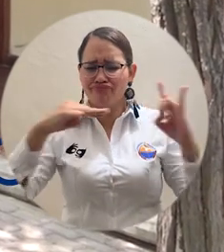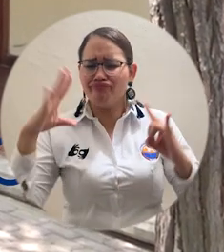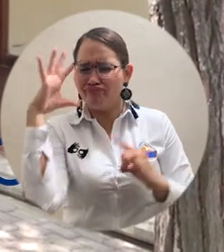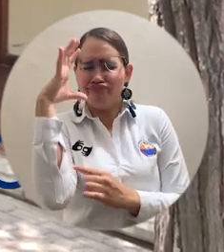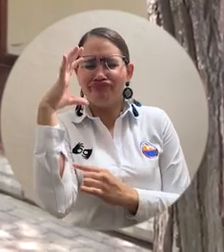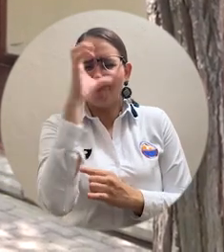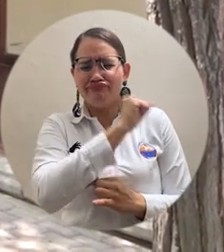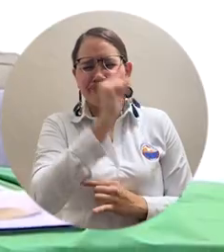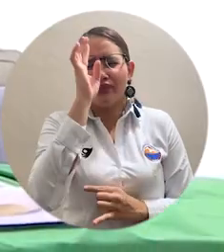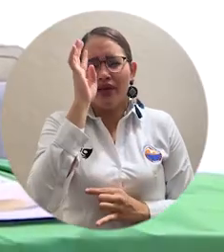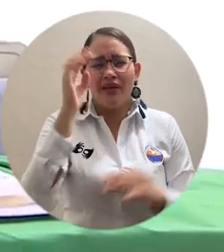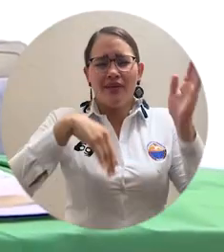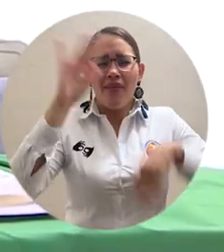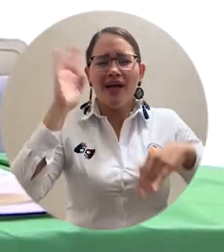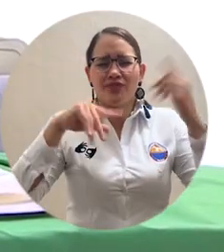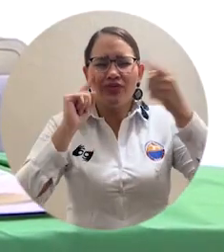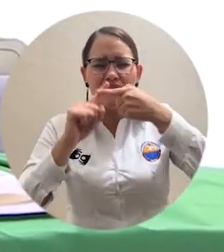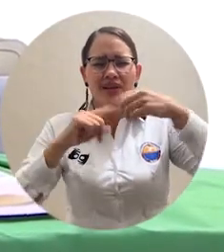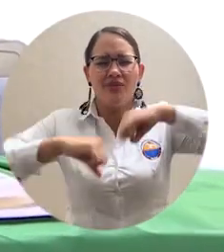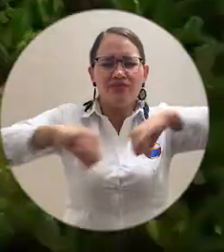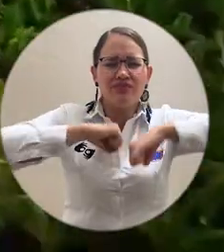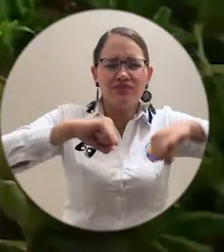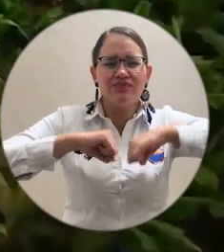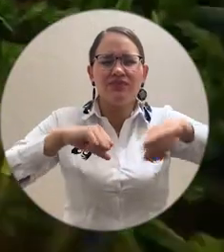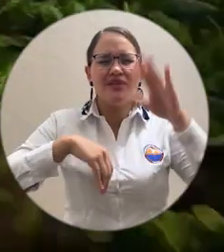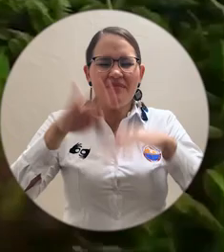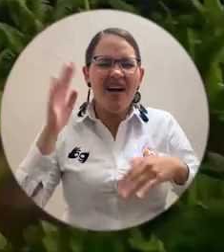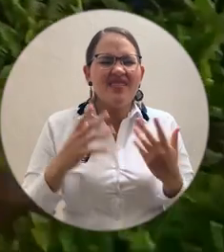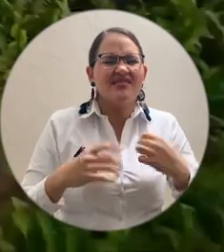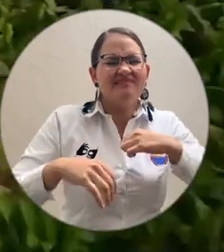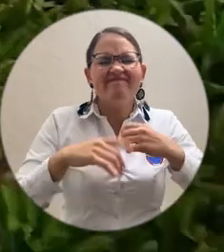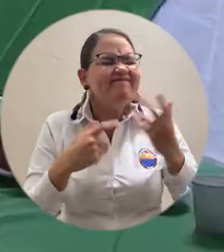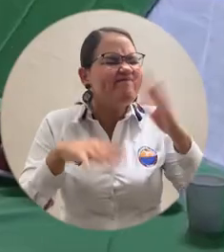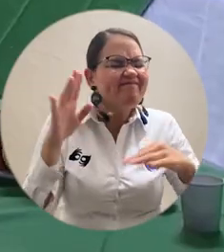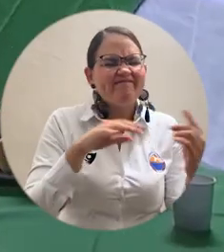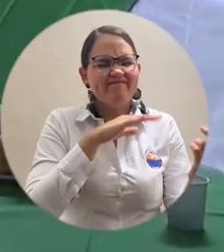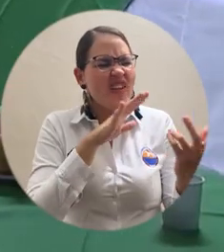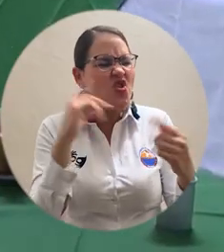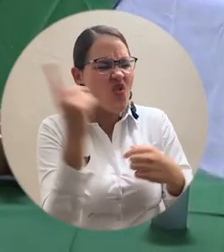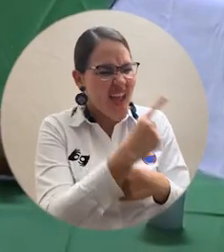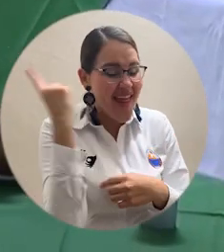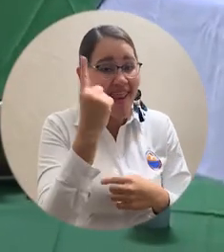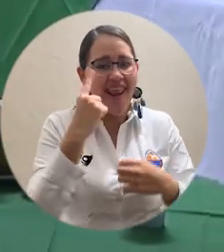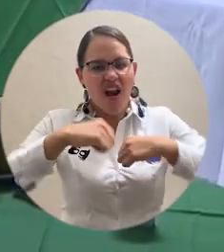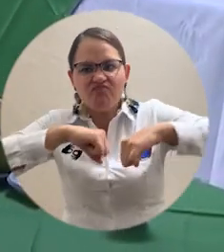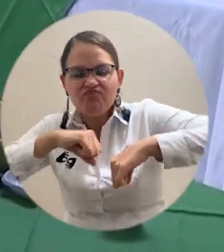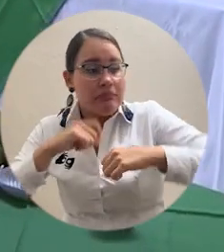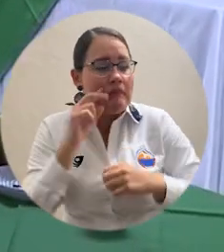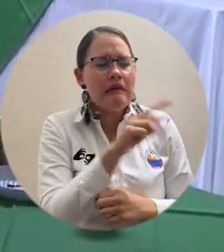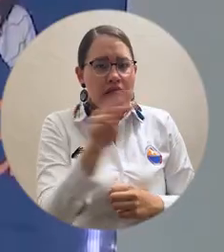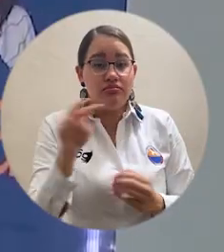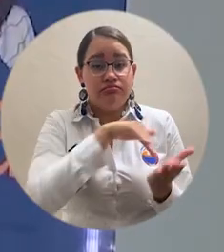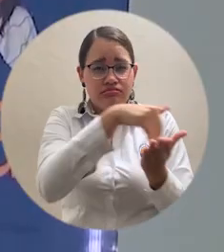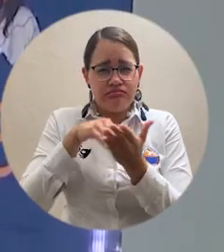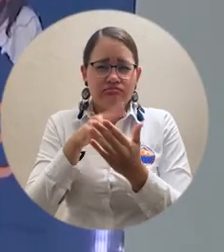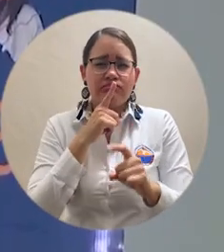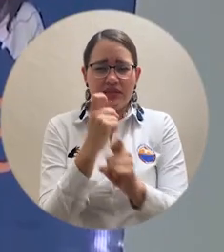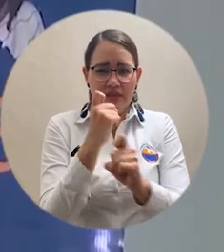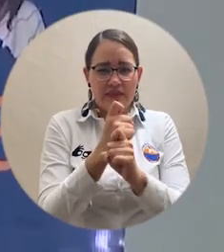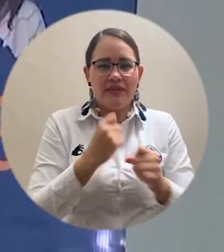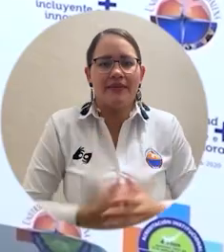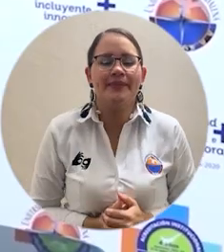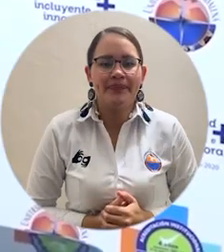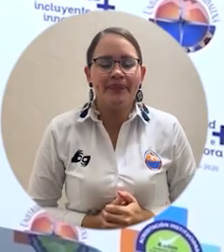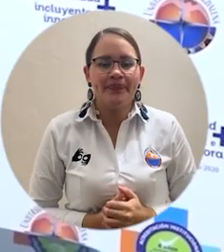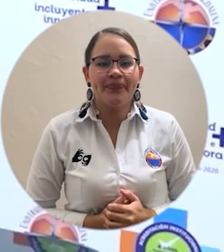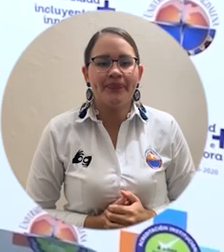hemos tomado esta decisión. Así como también aspectos como la nueva oferta de posgrados del Alma Mater y el éxito del programa Talento